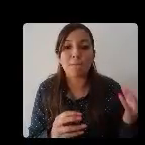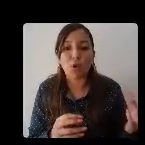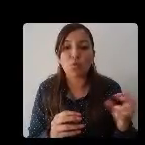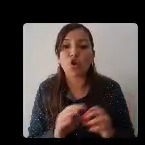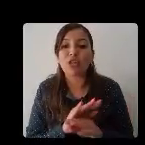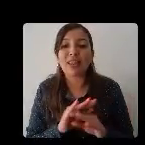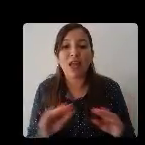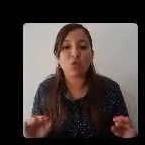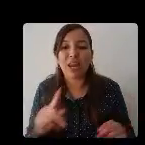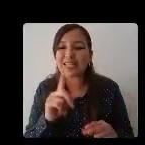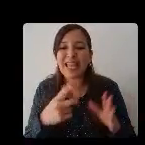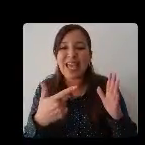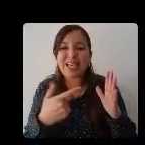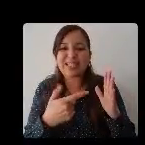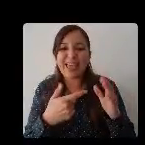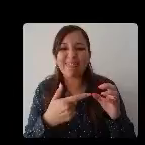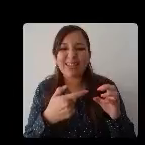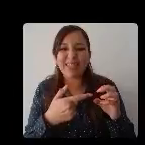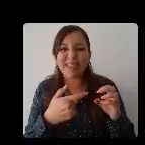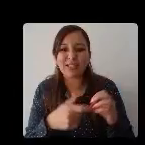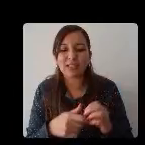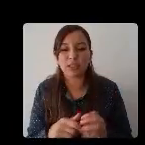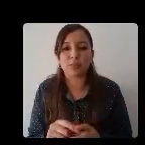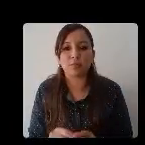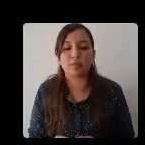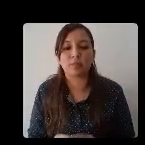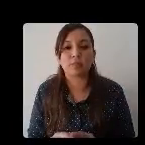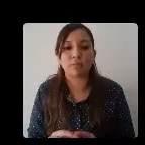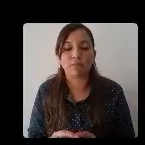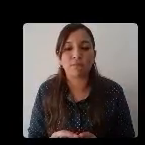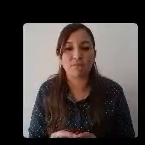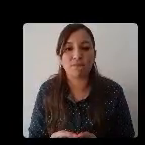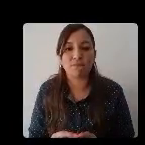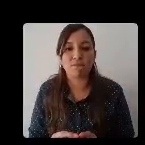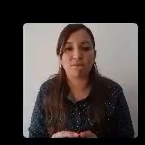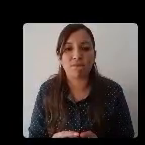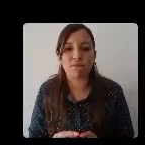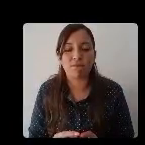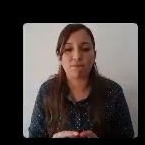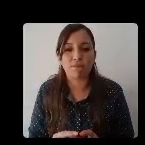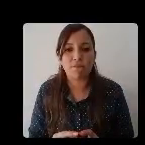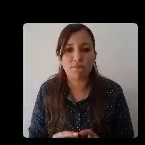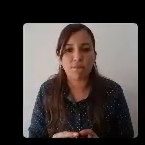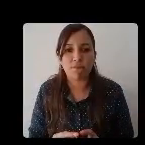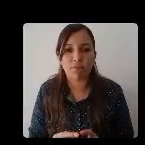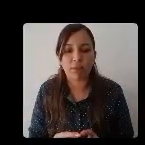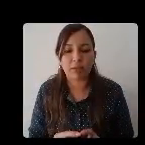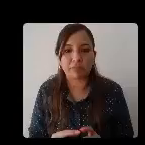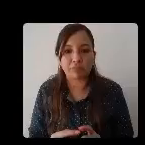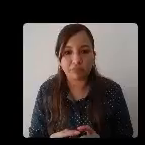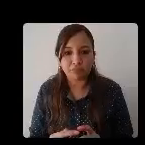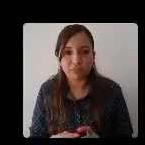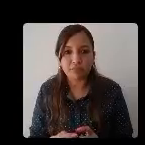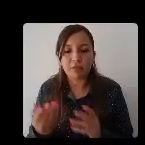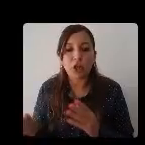viaja, no le faltó dinerito para el viaje y quieres comprar algo, y qué bueno también que las pasarelas de pago, ¿no?